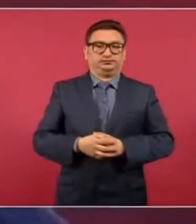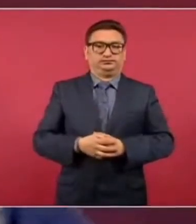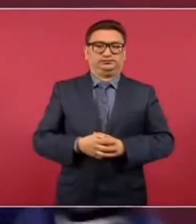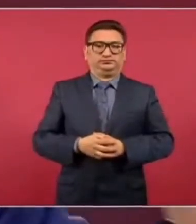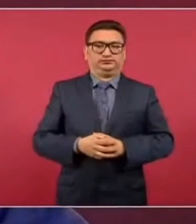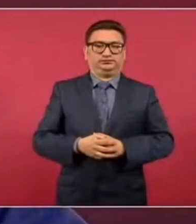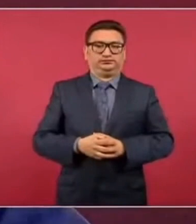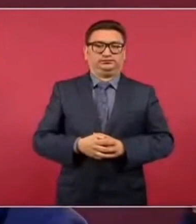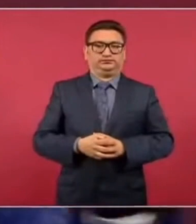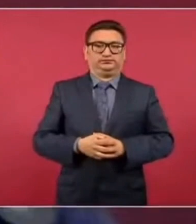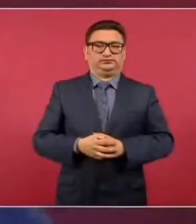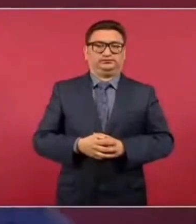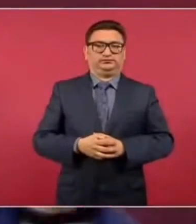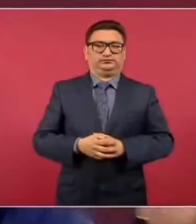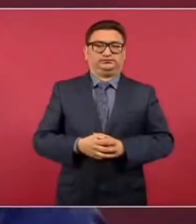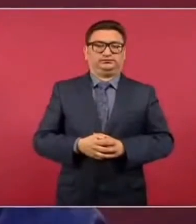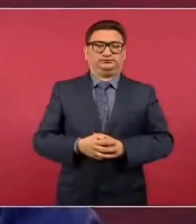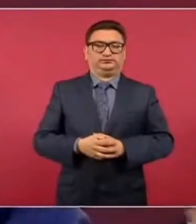Pues